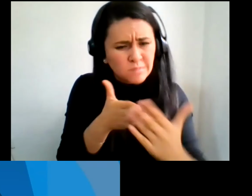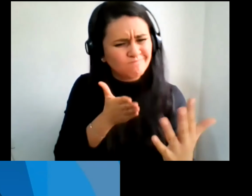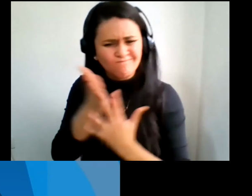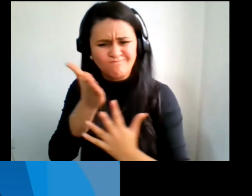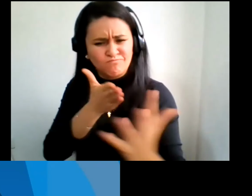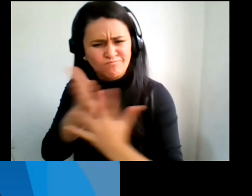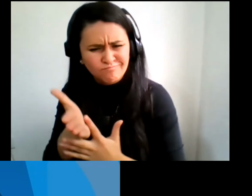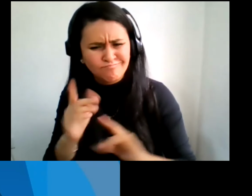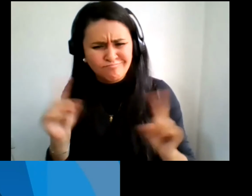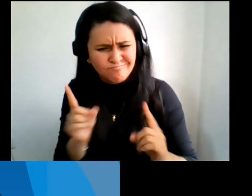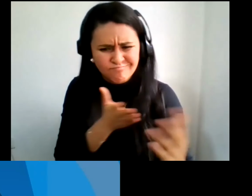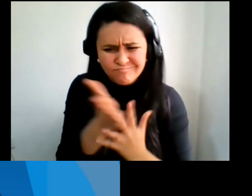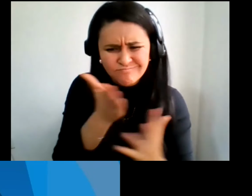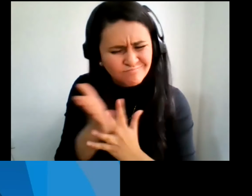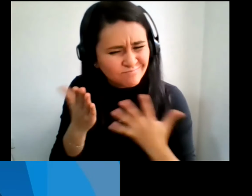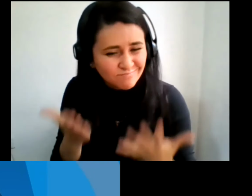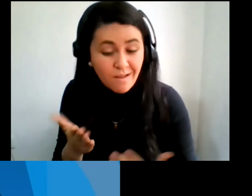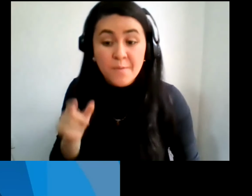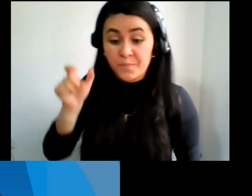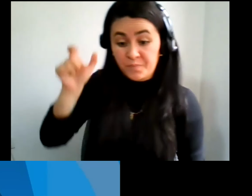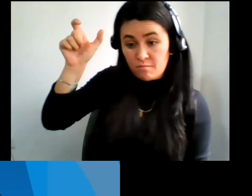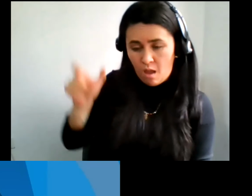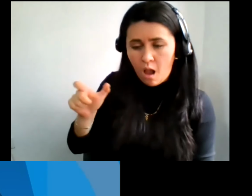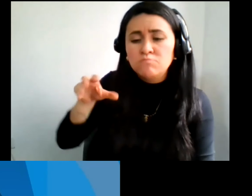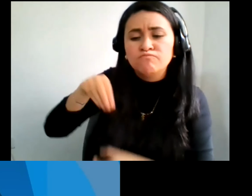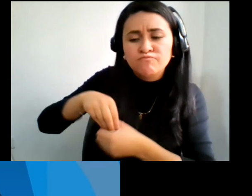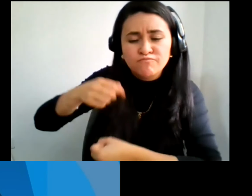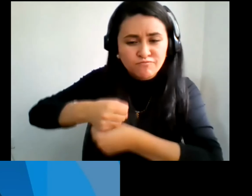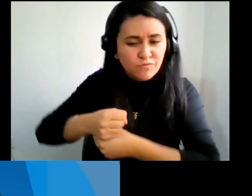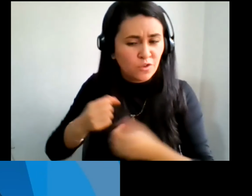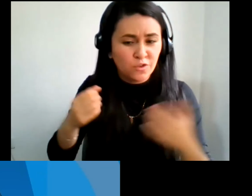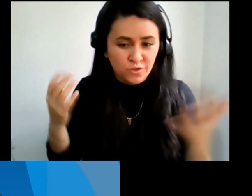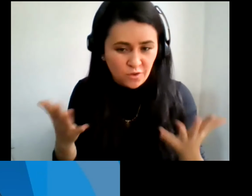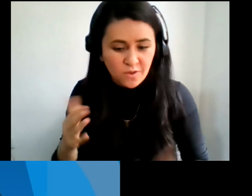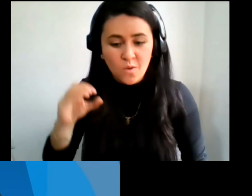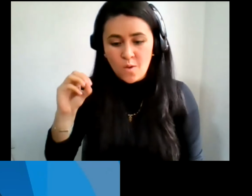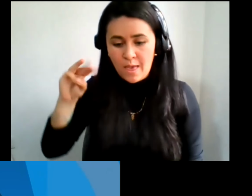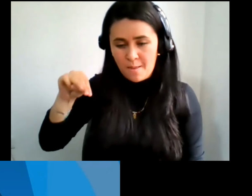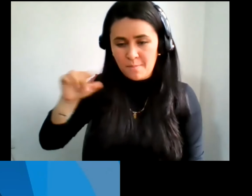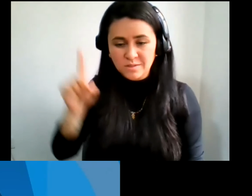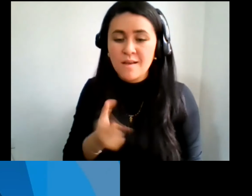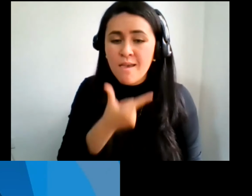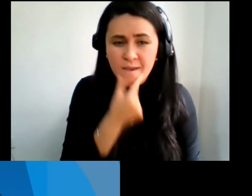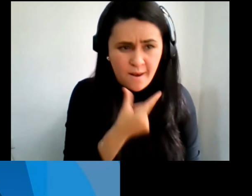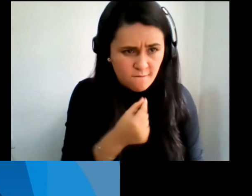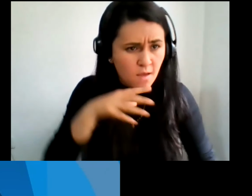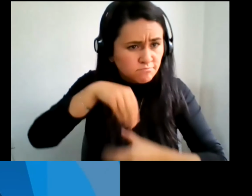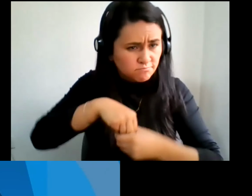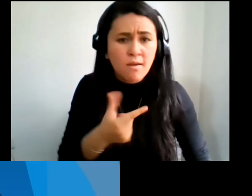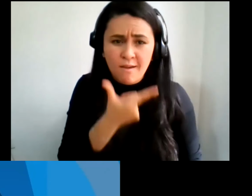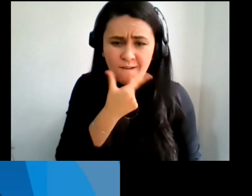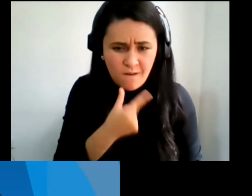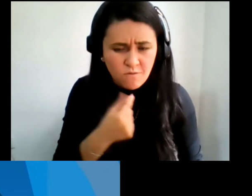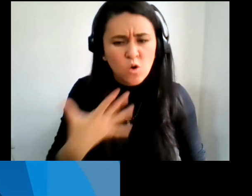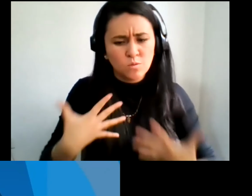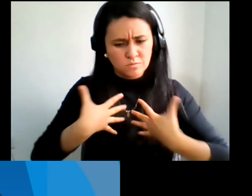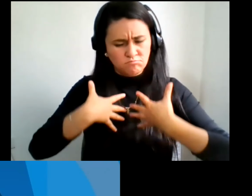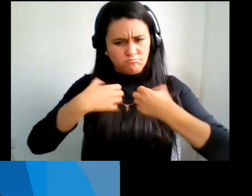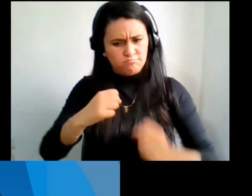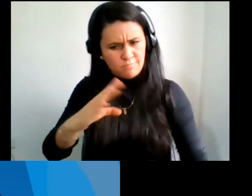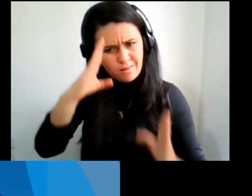Ella trabaja con la OMS en Ginebra y en su función actual promueve la cobertura de salud